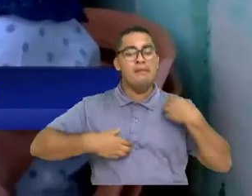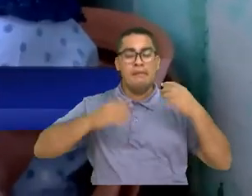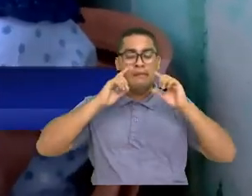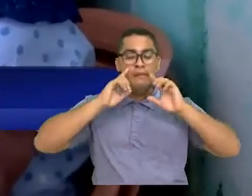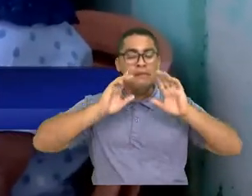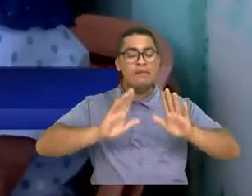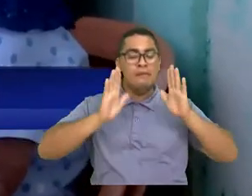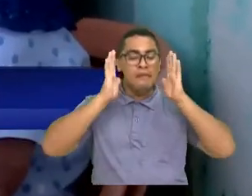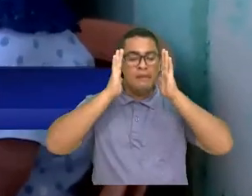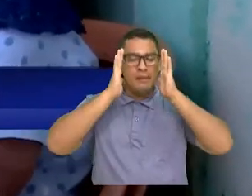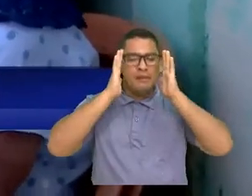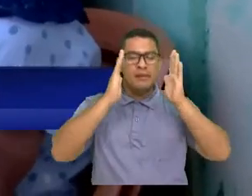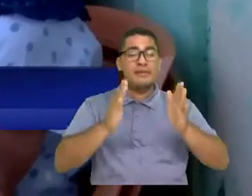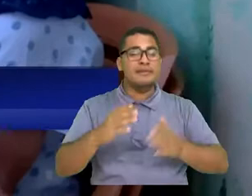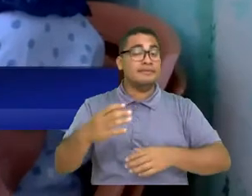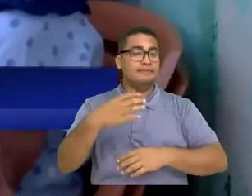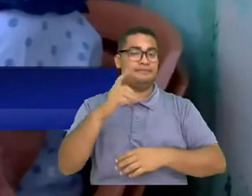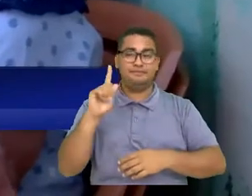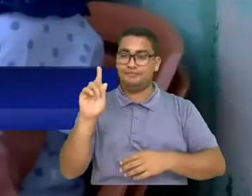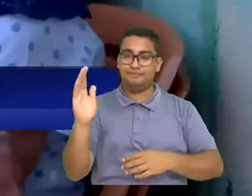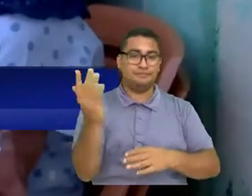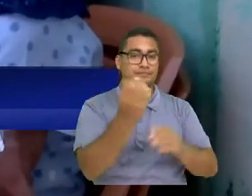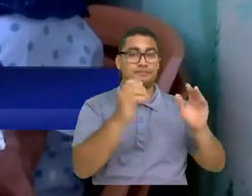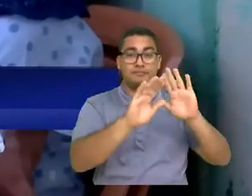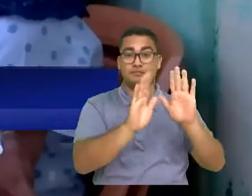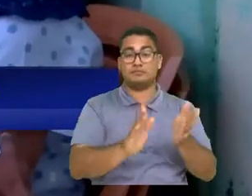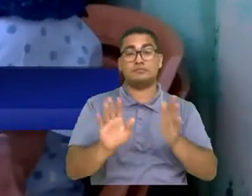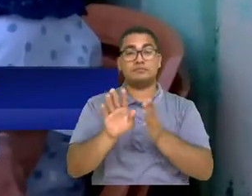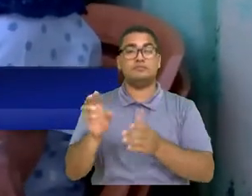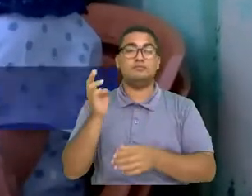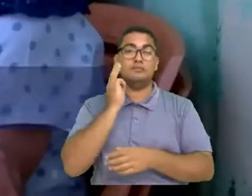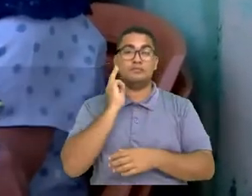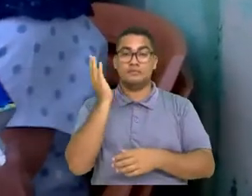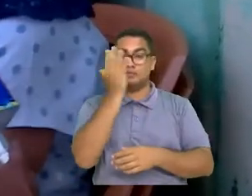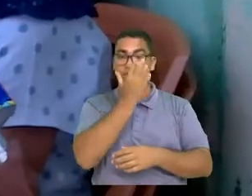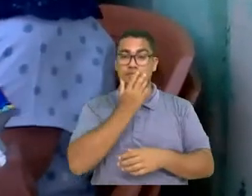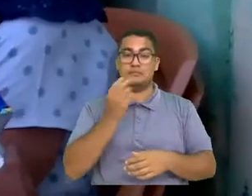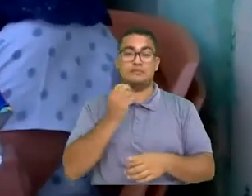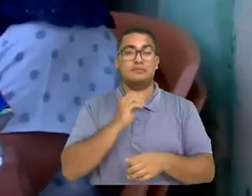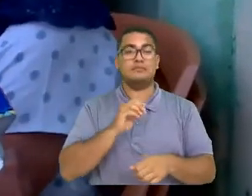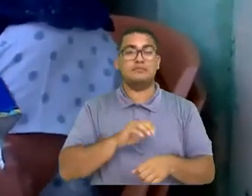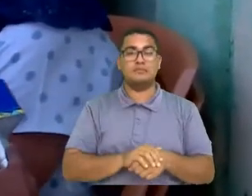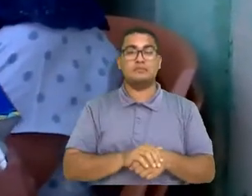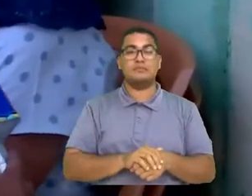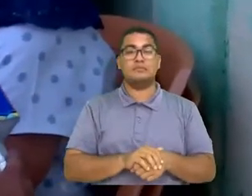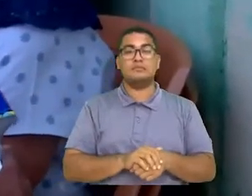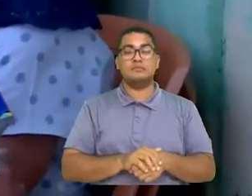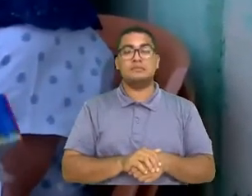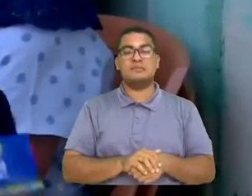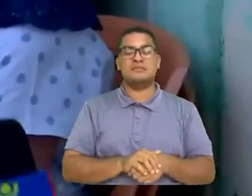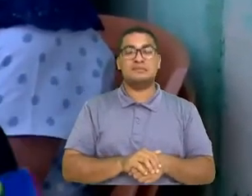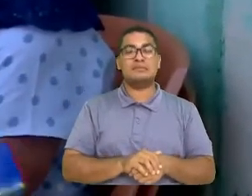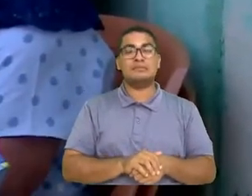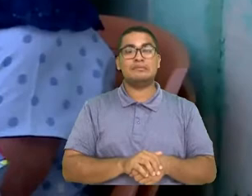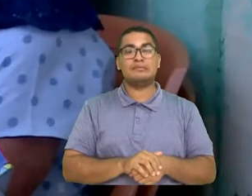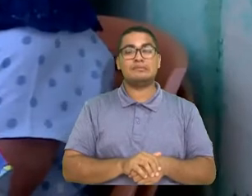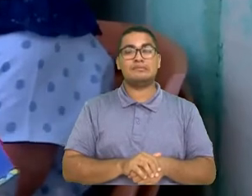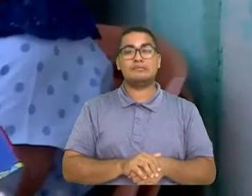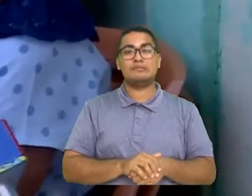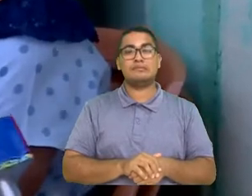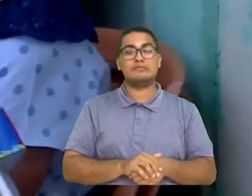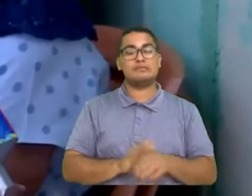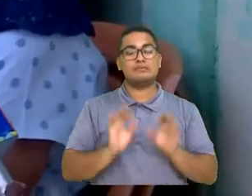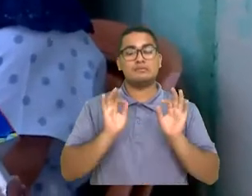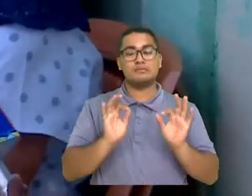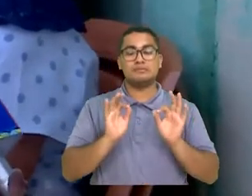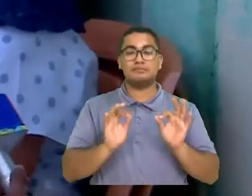también para todas las madrecitas lindas. Sí, y todo, tener todo. Sí, por eso es que nosotros